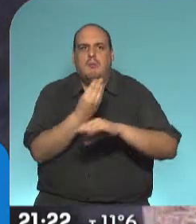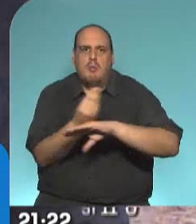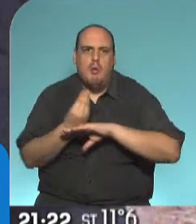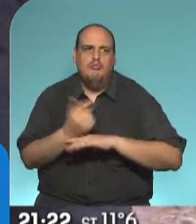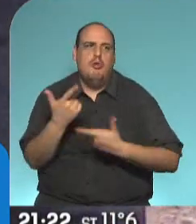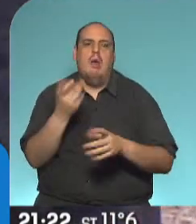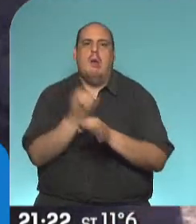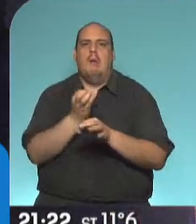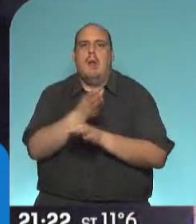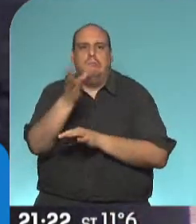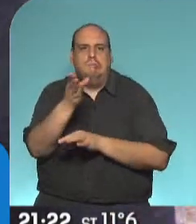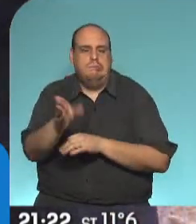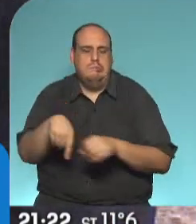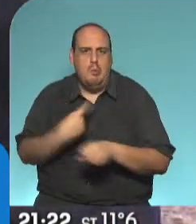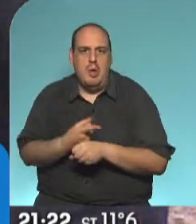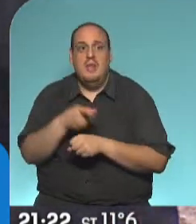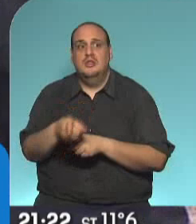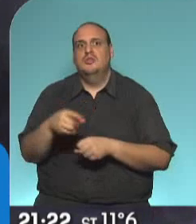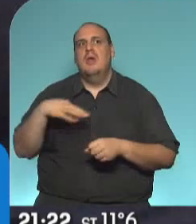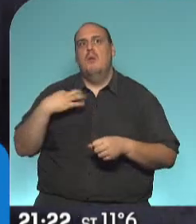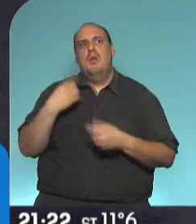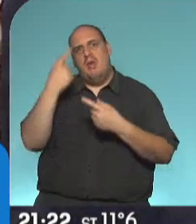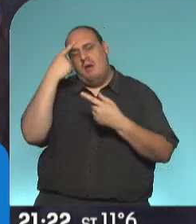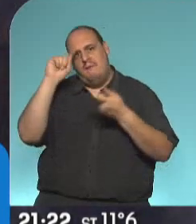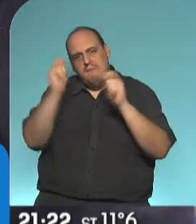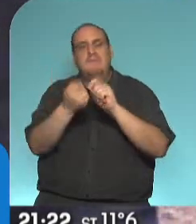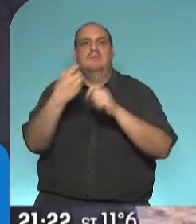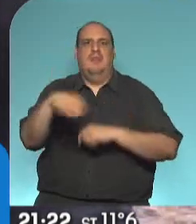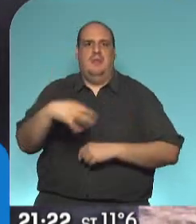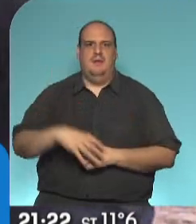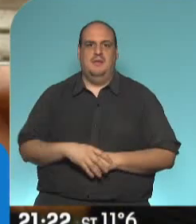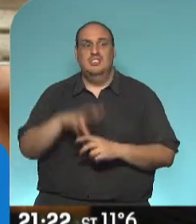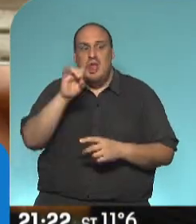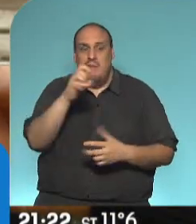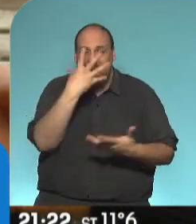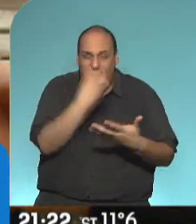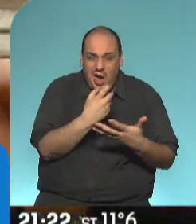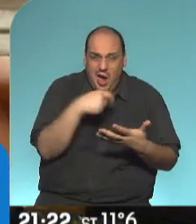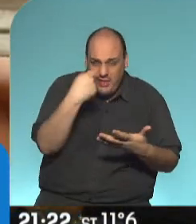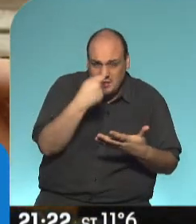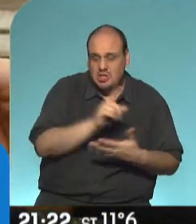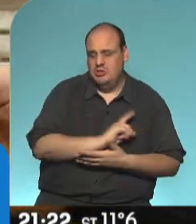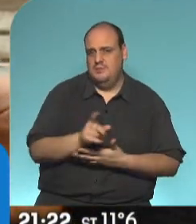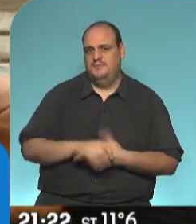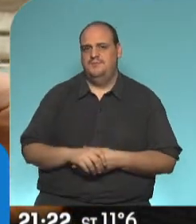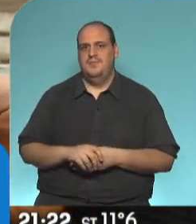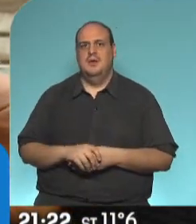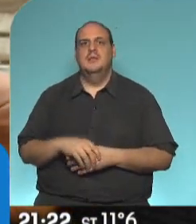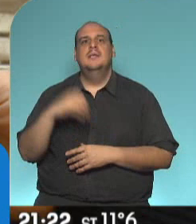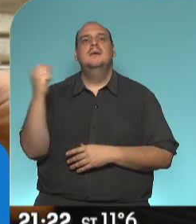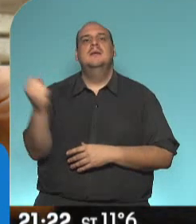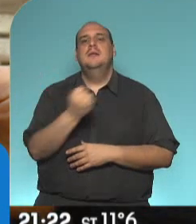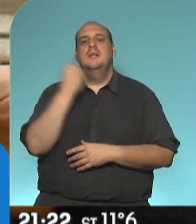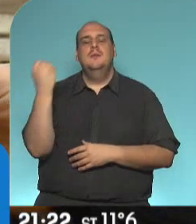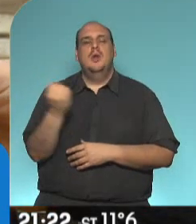cada comunidad. Esta es una mirada mucho más grande que solo la temática de adicción. Lo importante es que exista